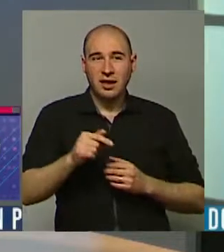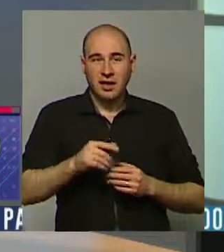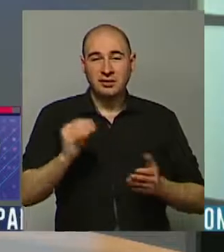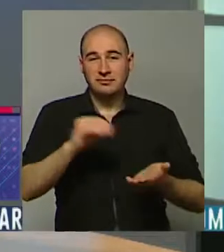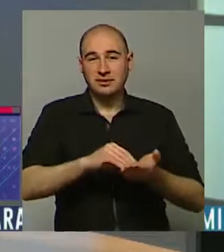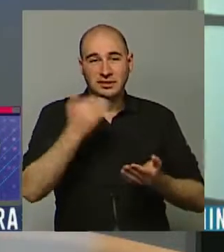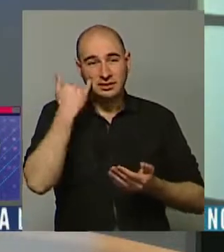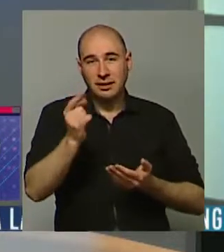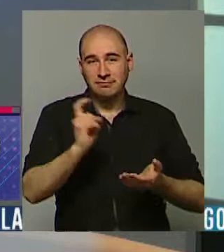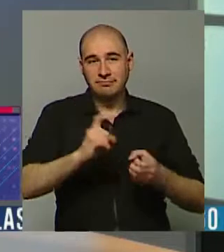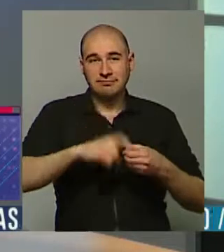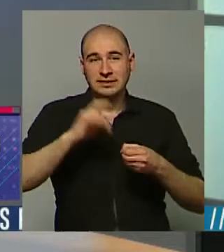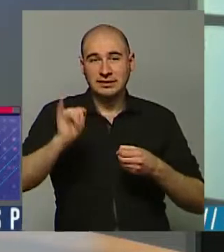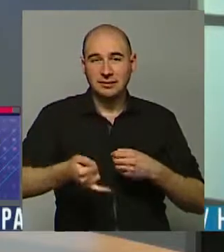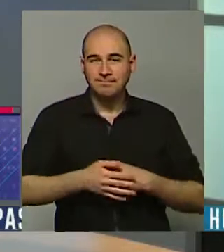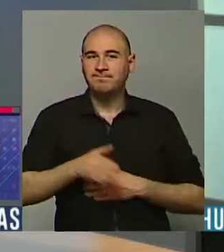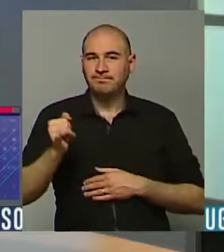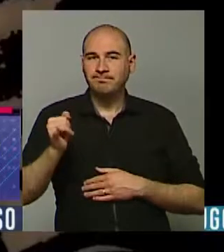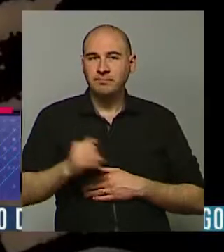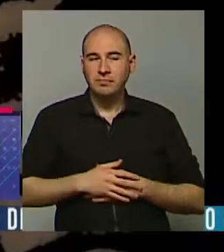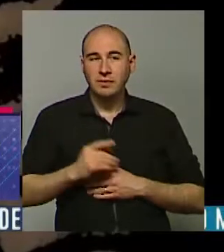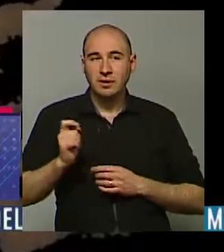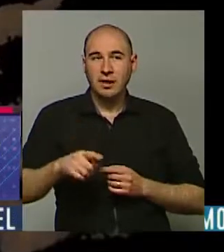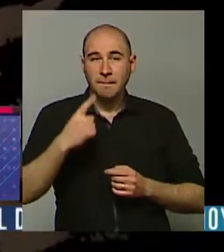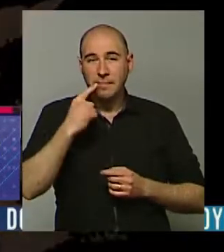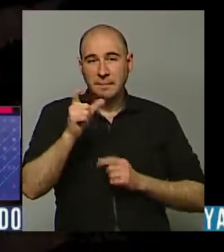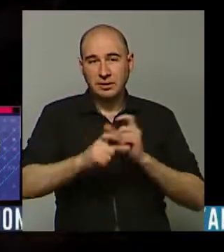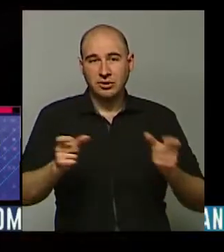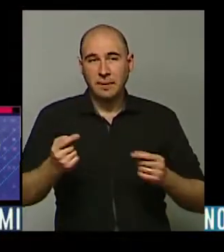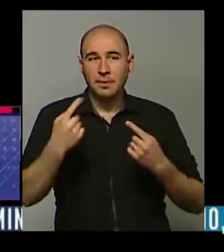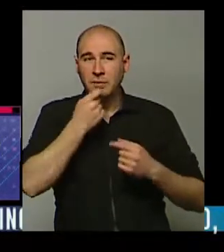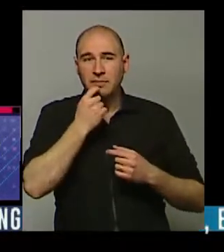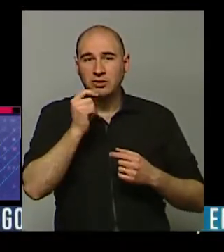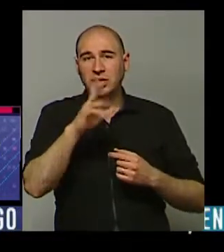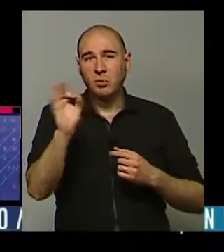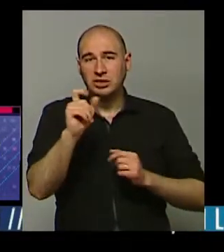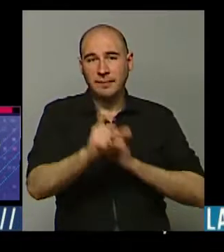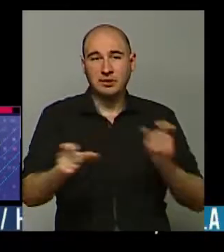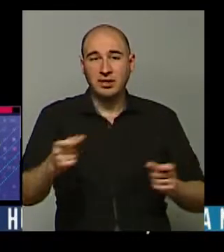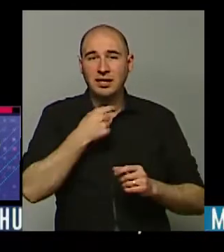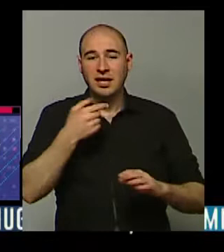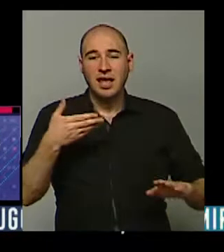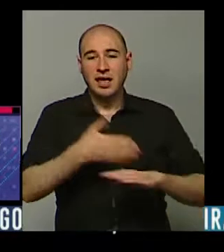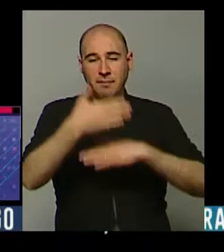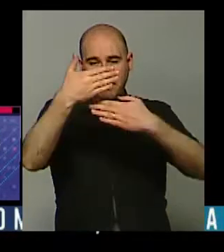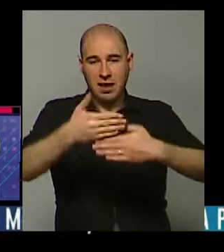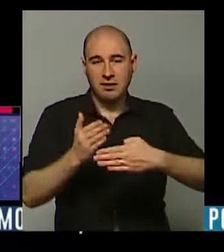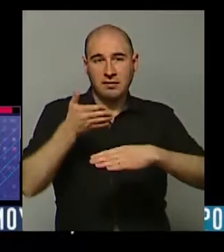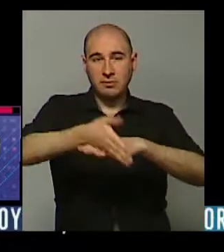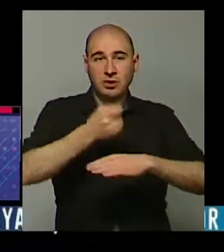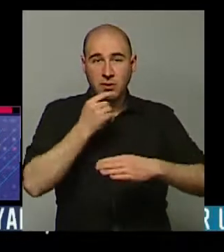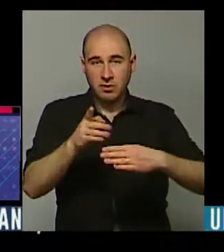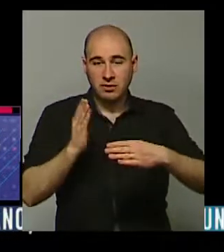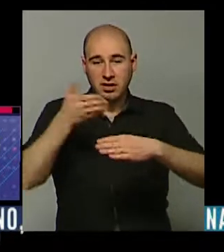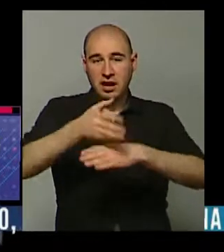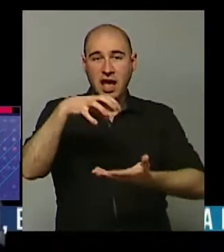sumado a esta iniciativa. Sí, seguramente va a ir 100.000 personas, pero ponele que vayan 50 y quieran cruzar la valla. Vos sabés que si cruzás la valla